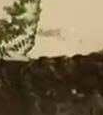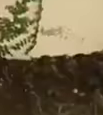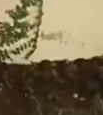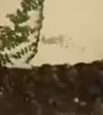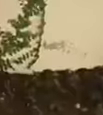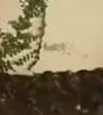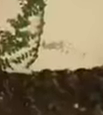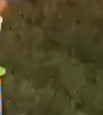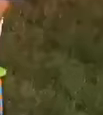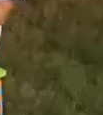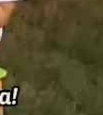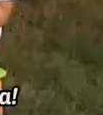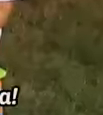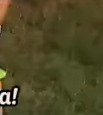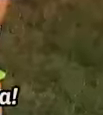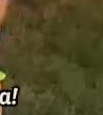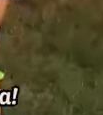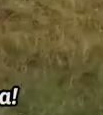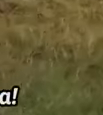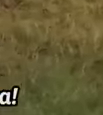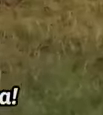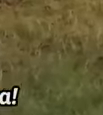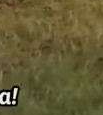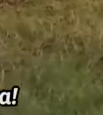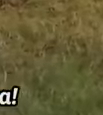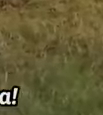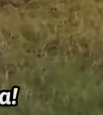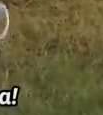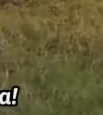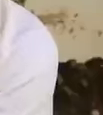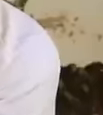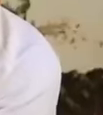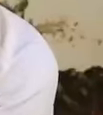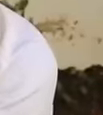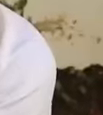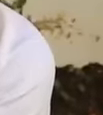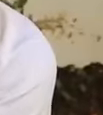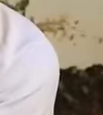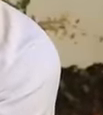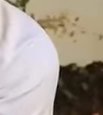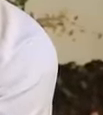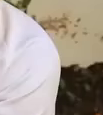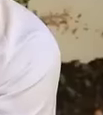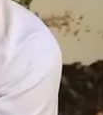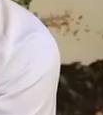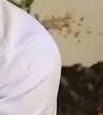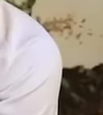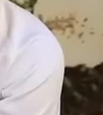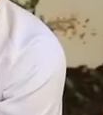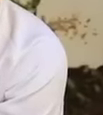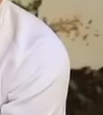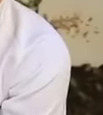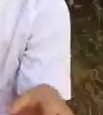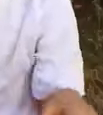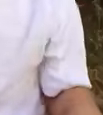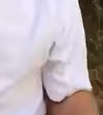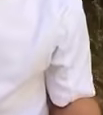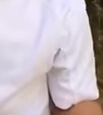lo pilla. ¿Y a dónde va? A la basura. Pobrecita